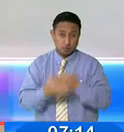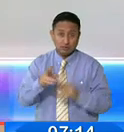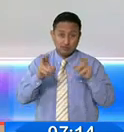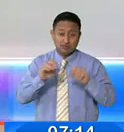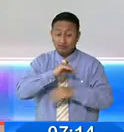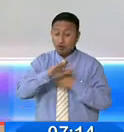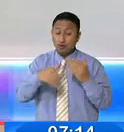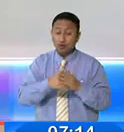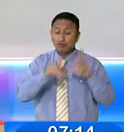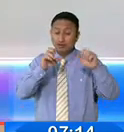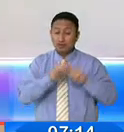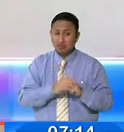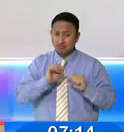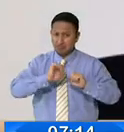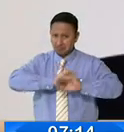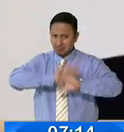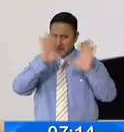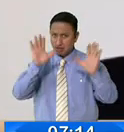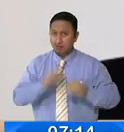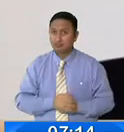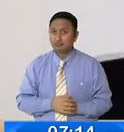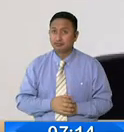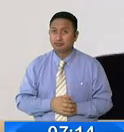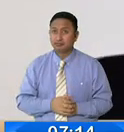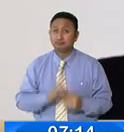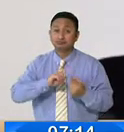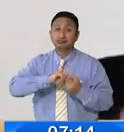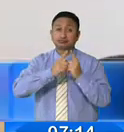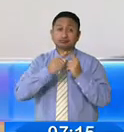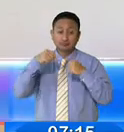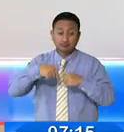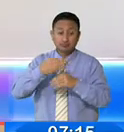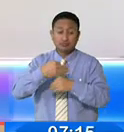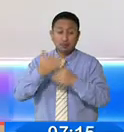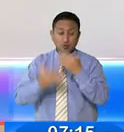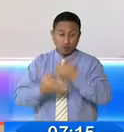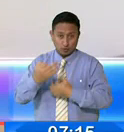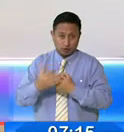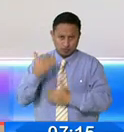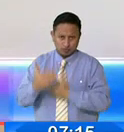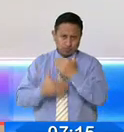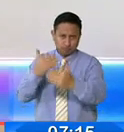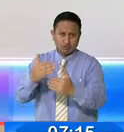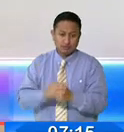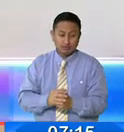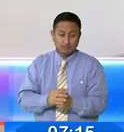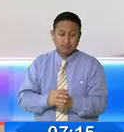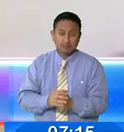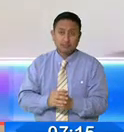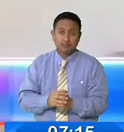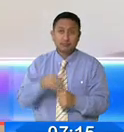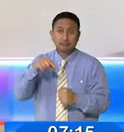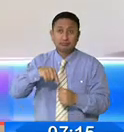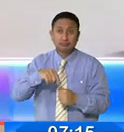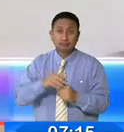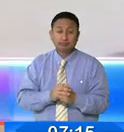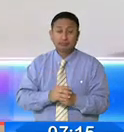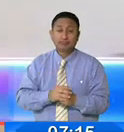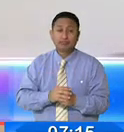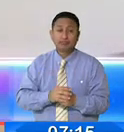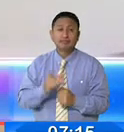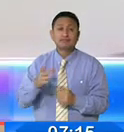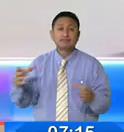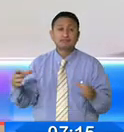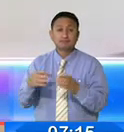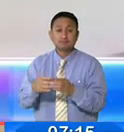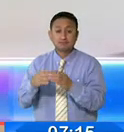sean expeditos. Cambios para avanzar en la función judicial, la incorporación de juzgados especializados para la